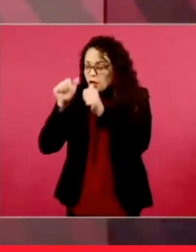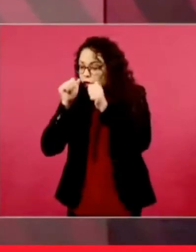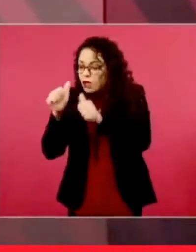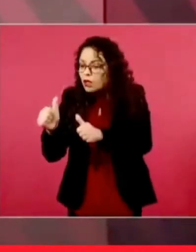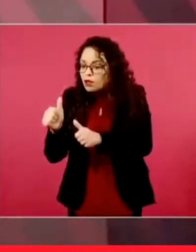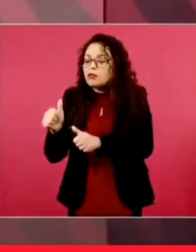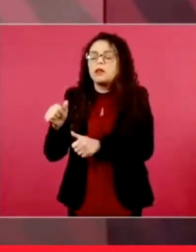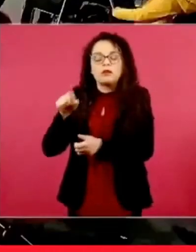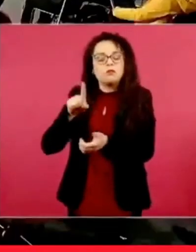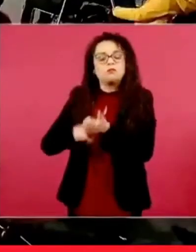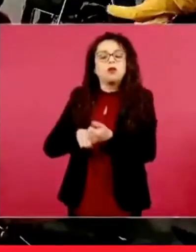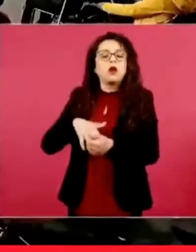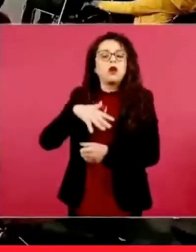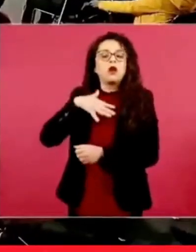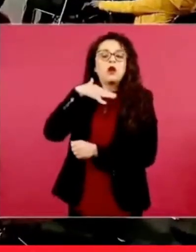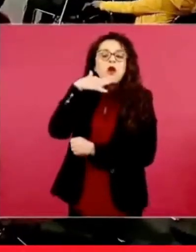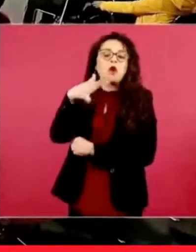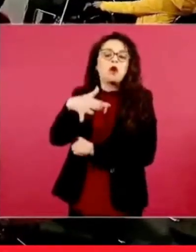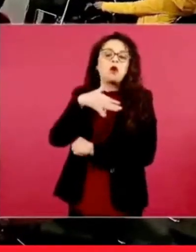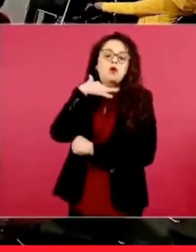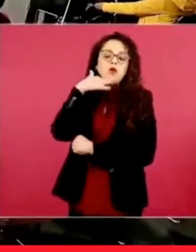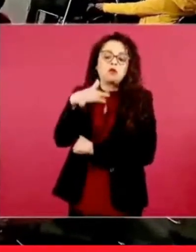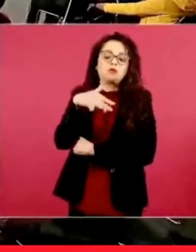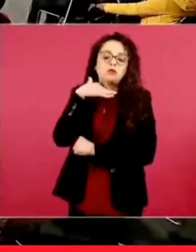¿Tienes ahí lo de la señora?